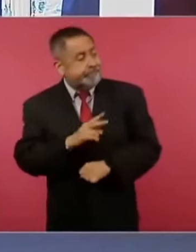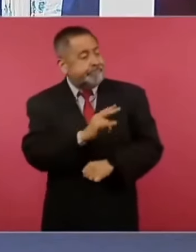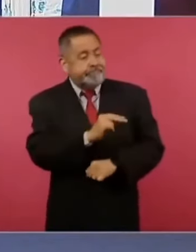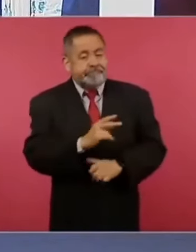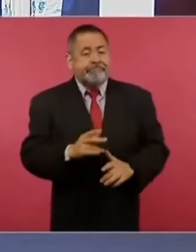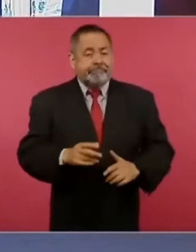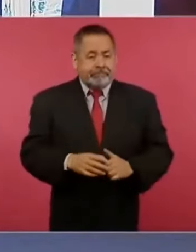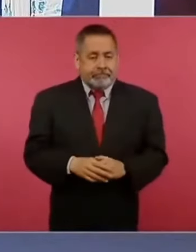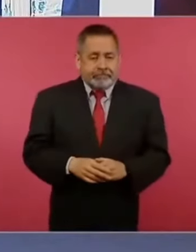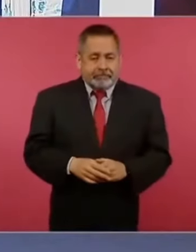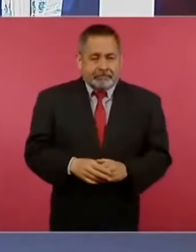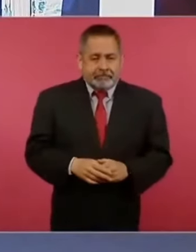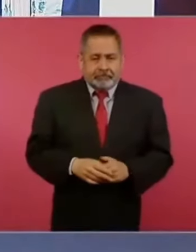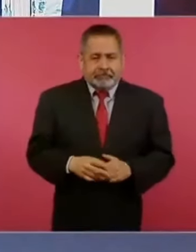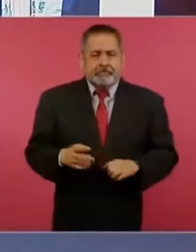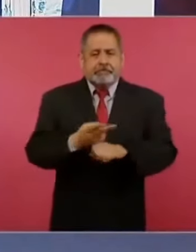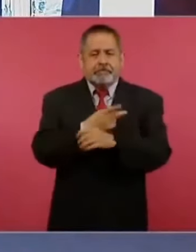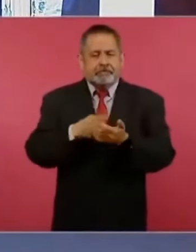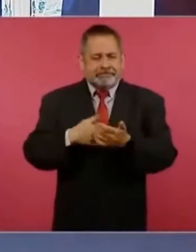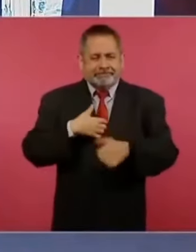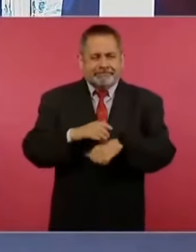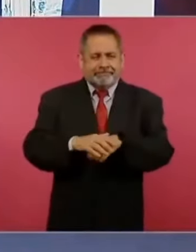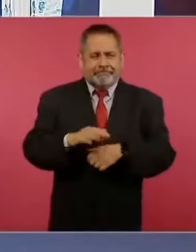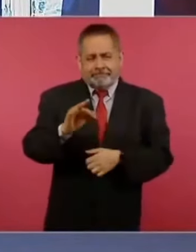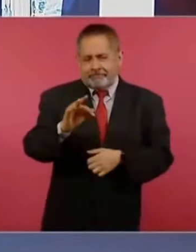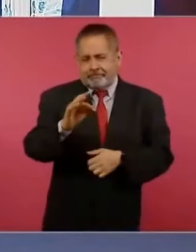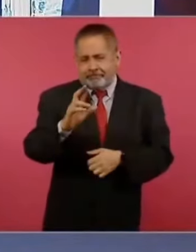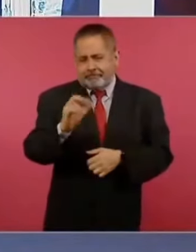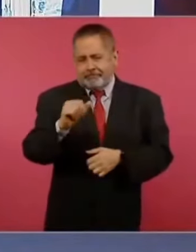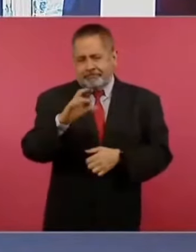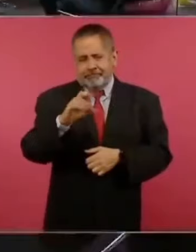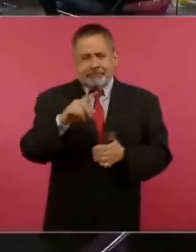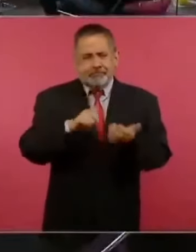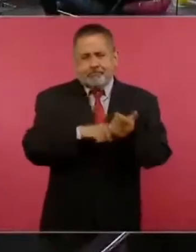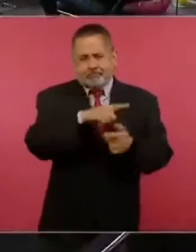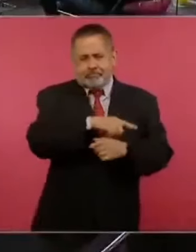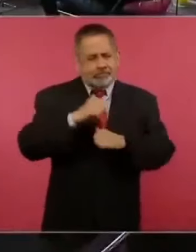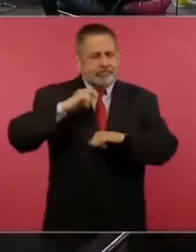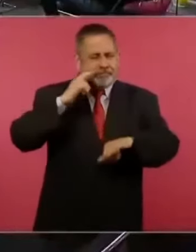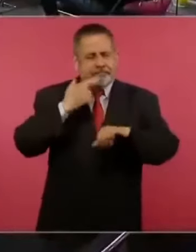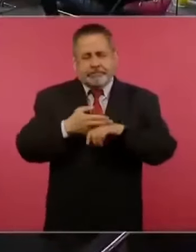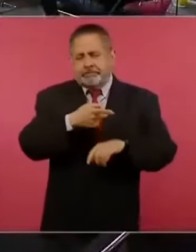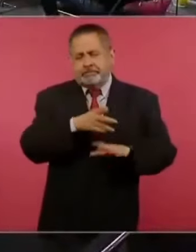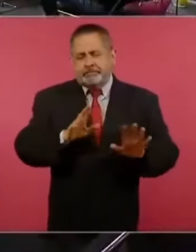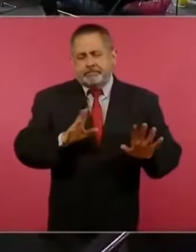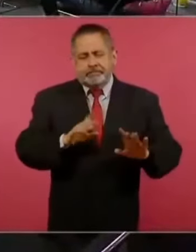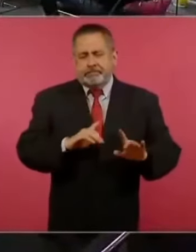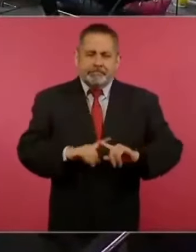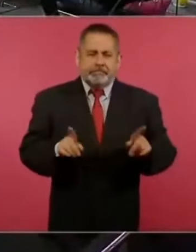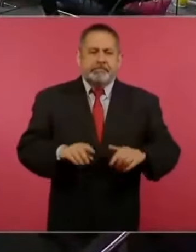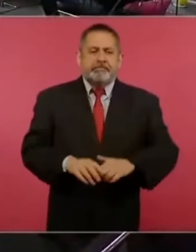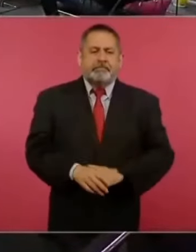Después de mi amigo Francisco, pero él no maneja el periódico.